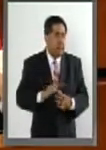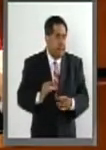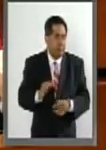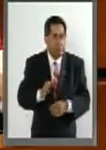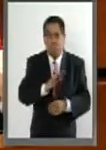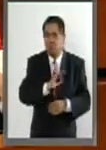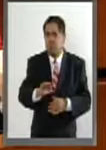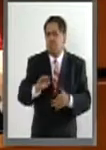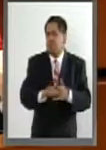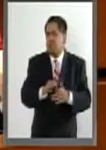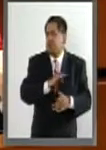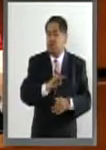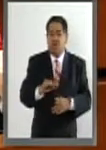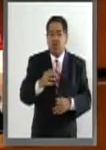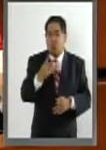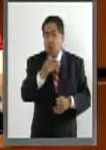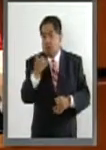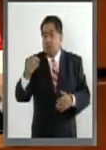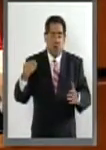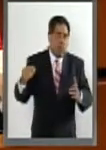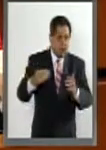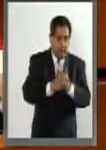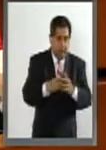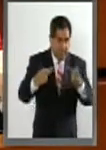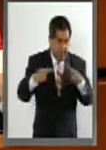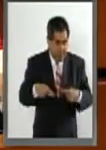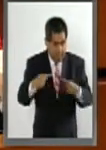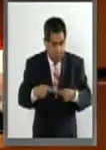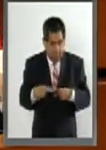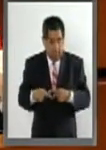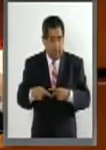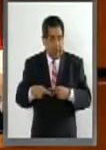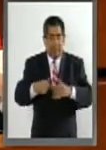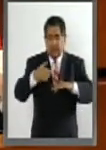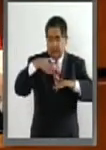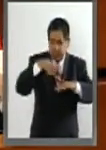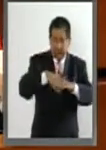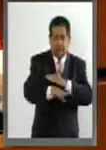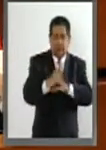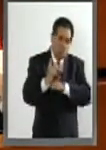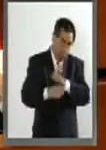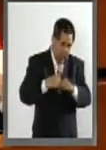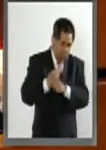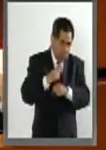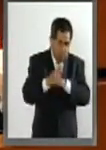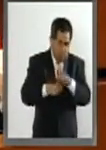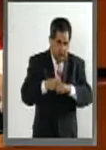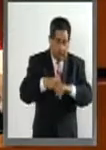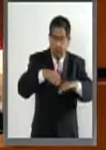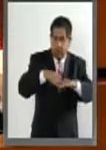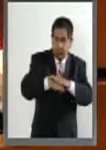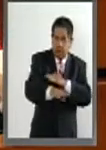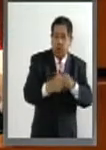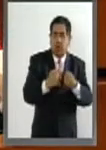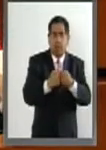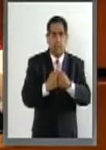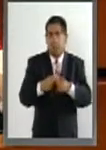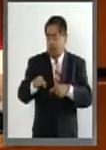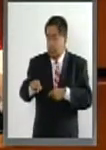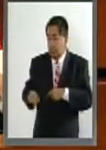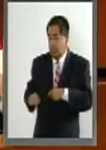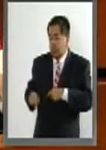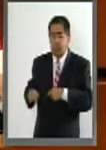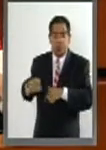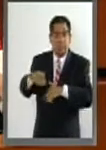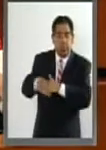Cerca de 400.000 personas cruzan cada año la frontera sur de